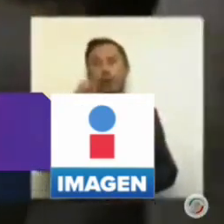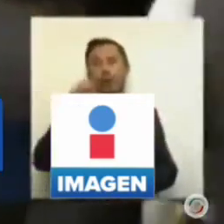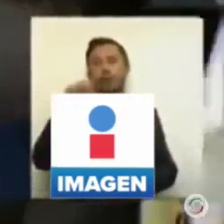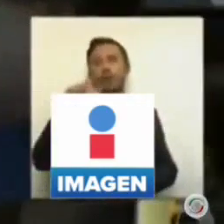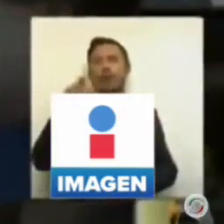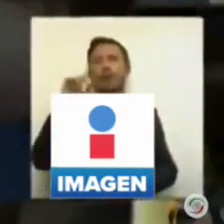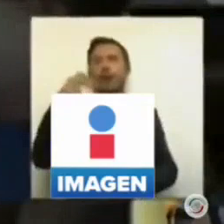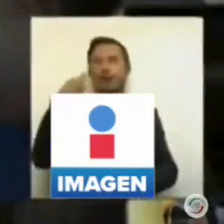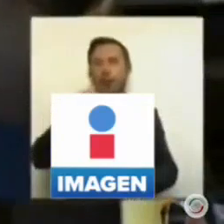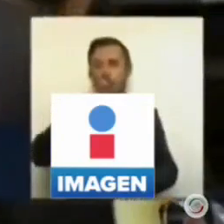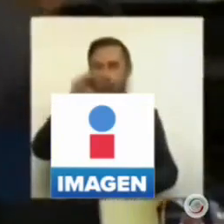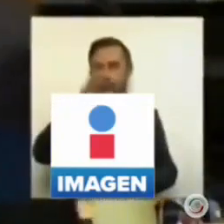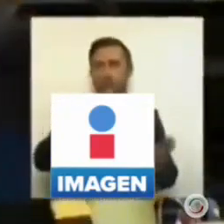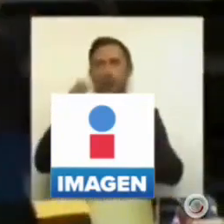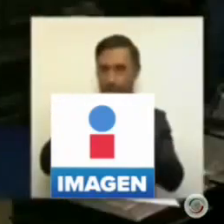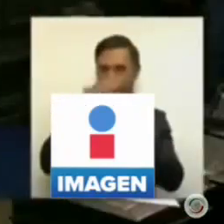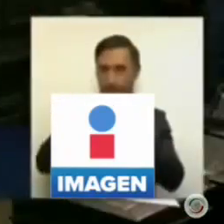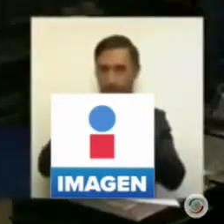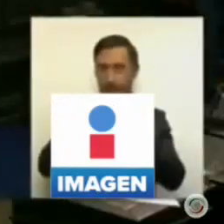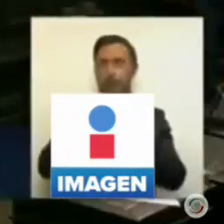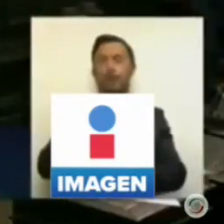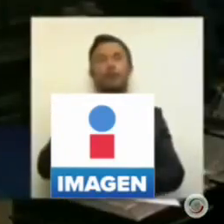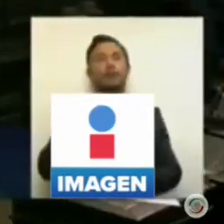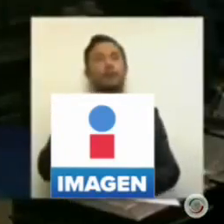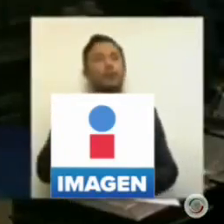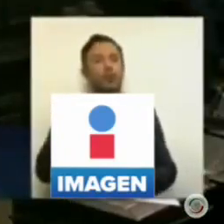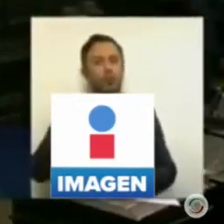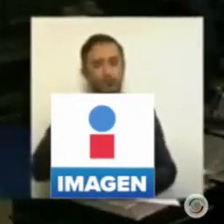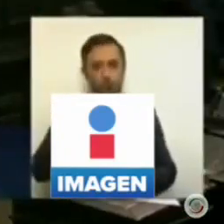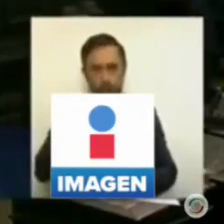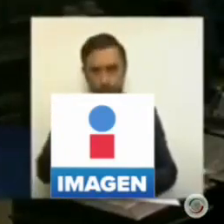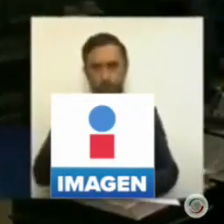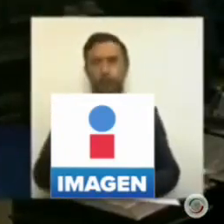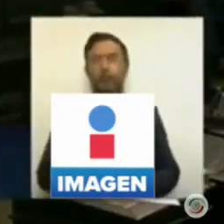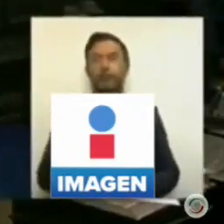el proyecto sea promulgado por el Ejecutivo.